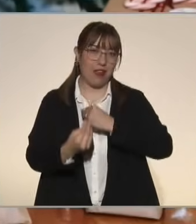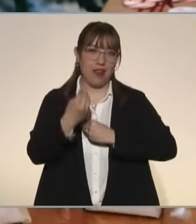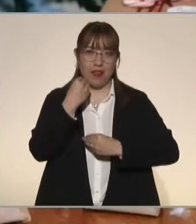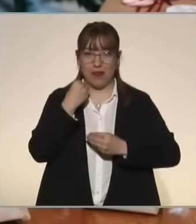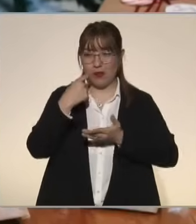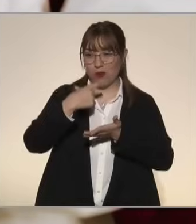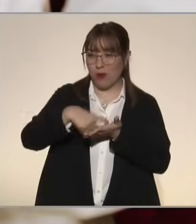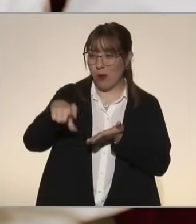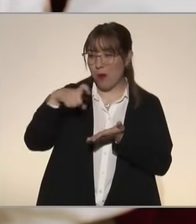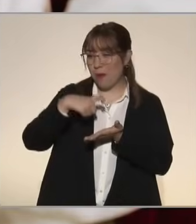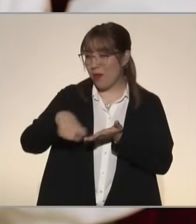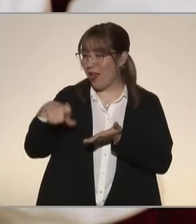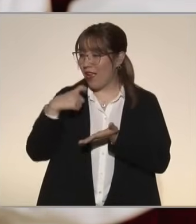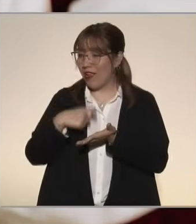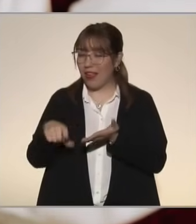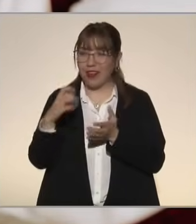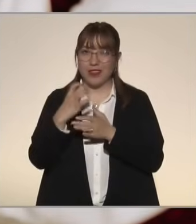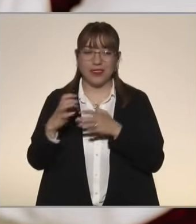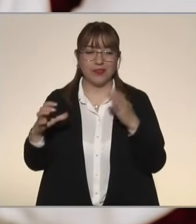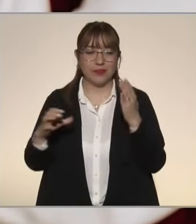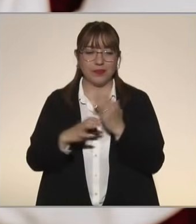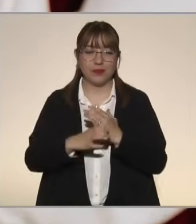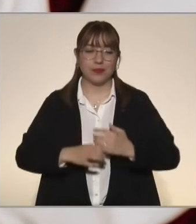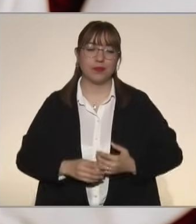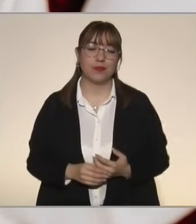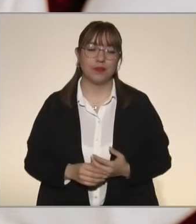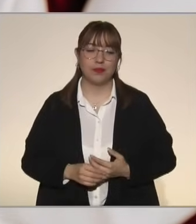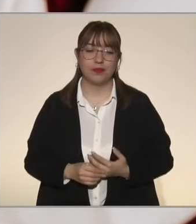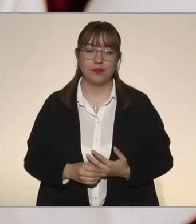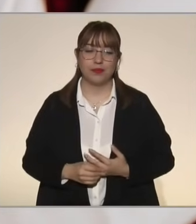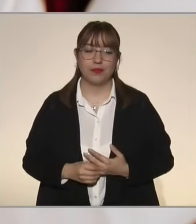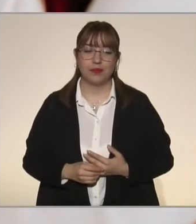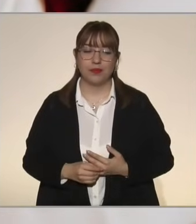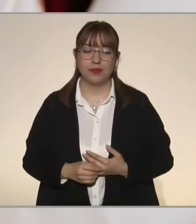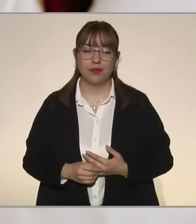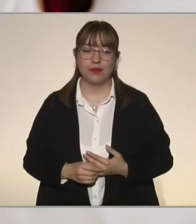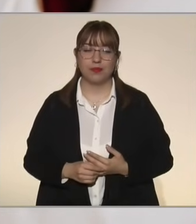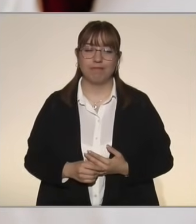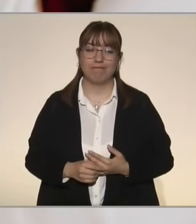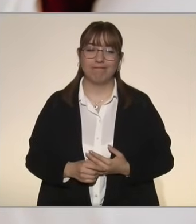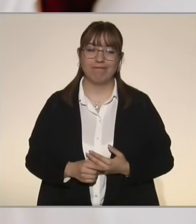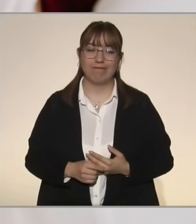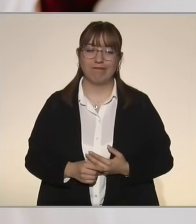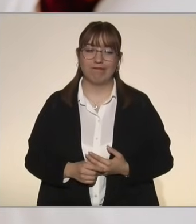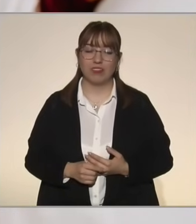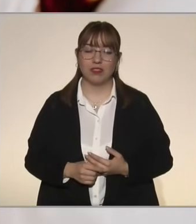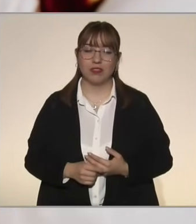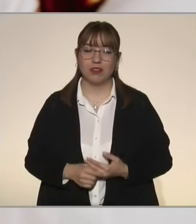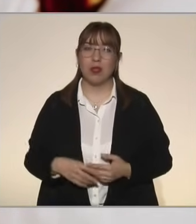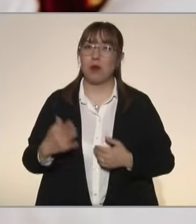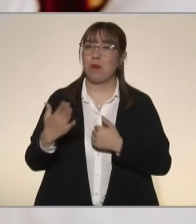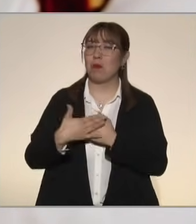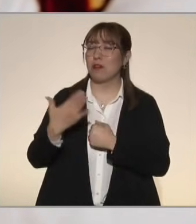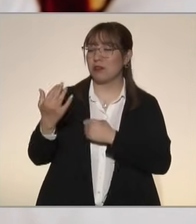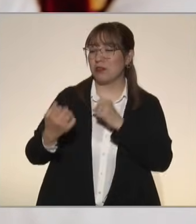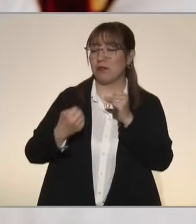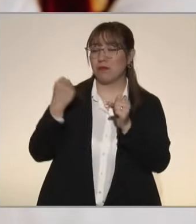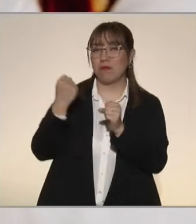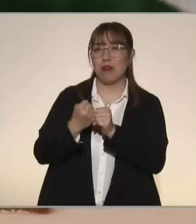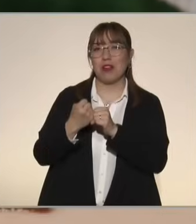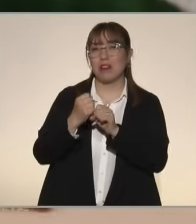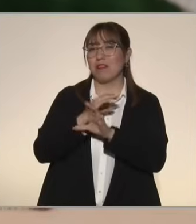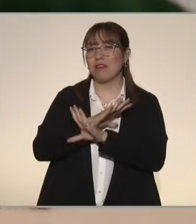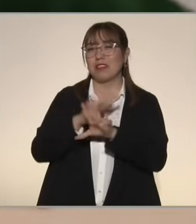compremos mucho también. Esperamos que vamos al año que entra y ya no vamos a tener a lo mejor problemas, tenemos que hacer una serie